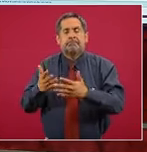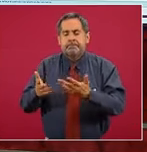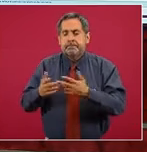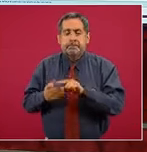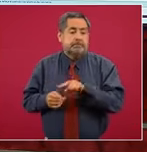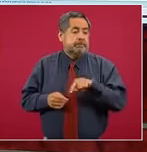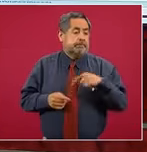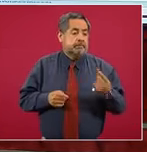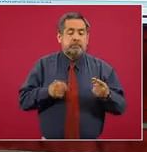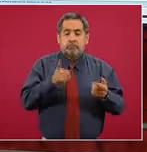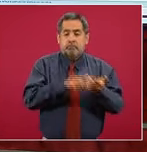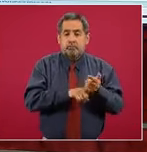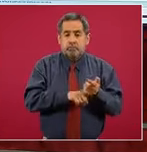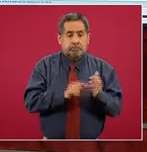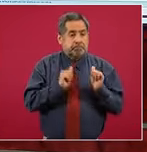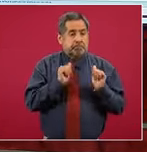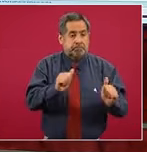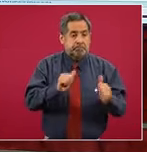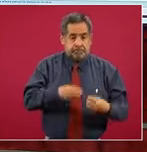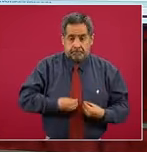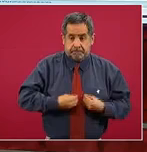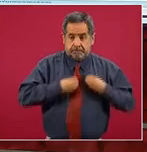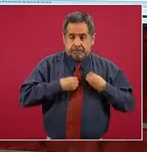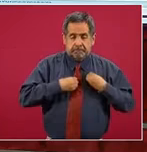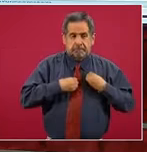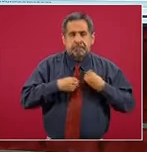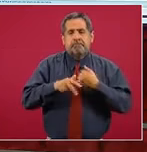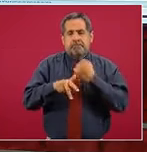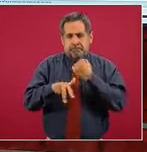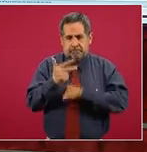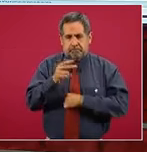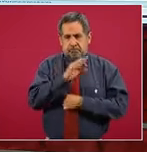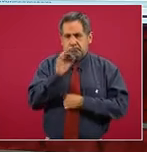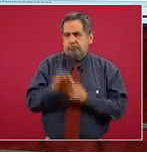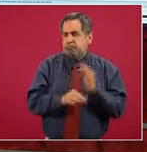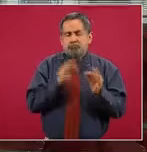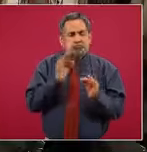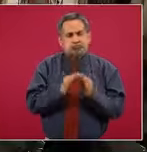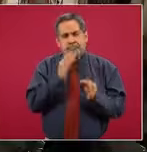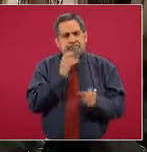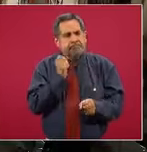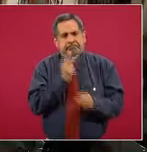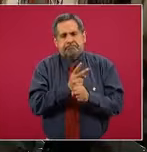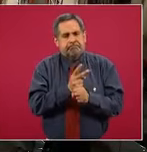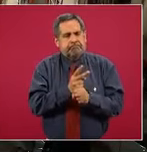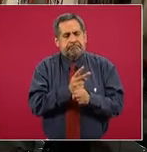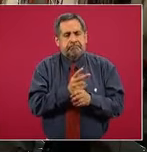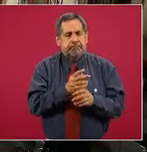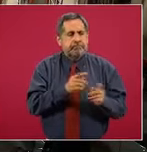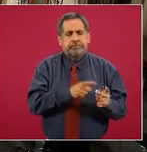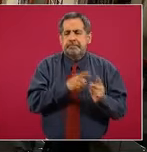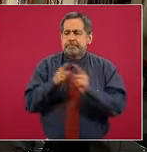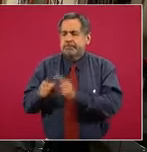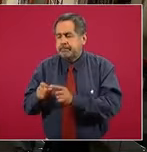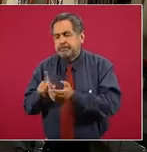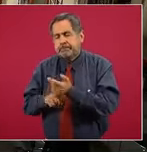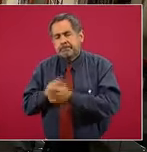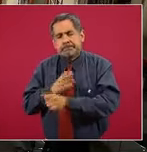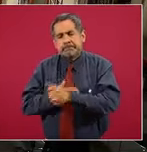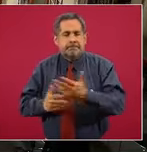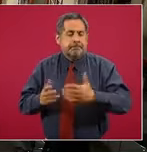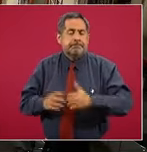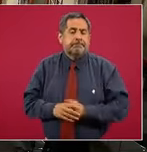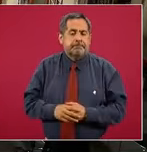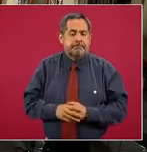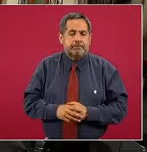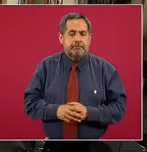en cambio las personas que no fallecieron, 13% de aquellas personas llegaron de manera tardía a buscar atención. Entonces,